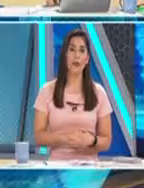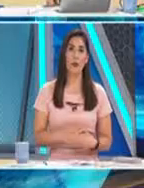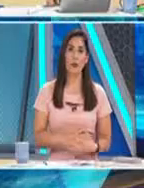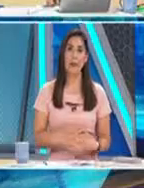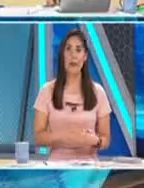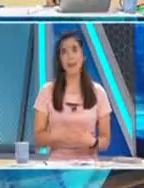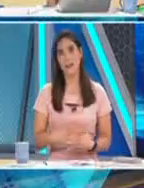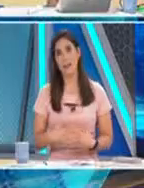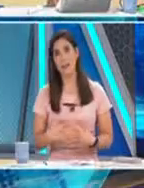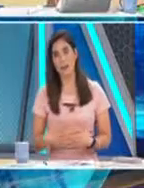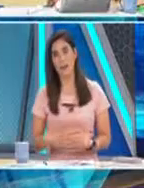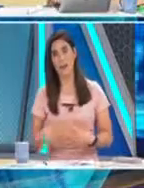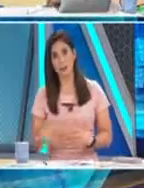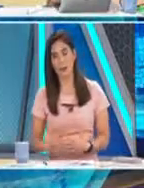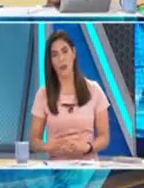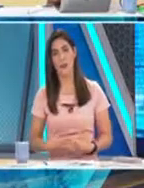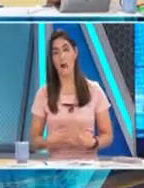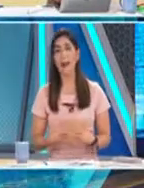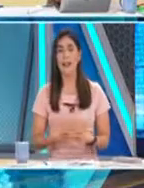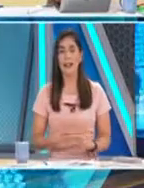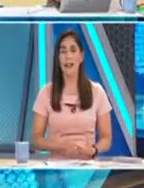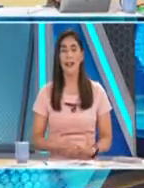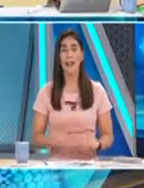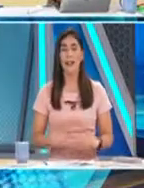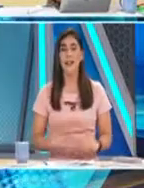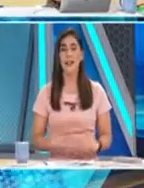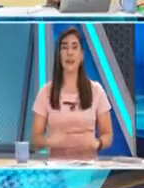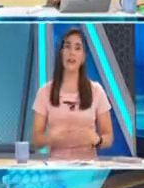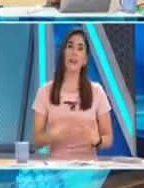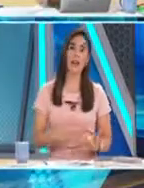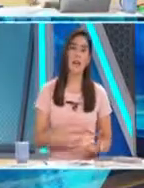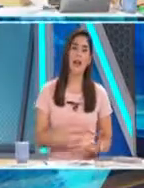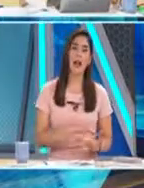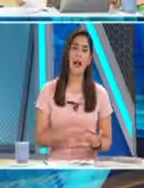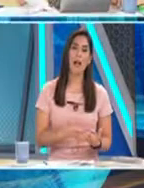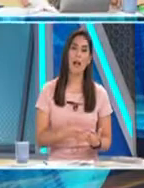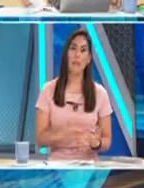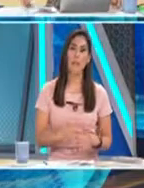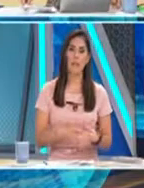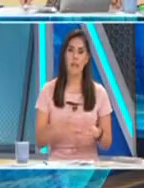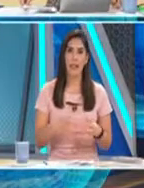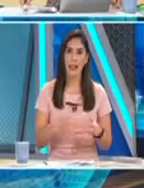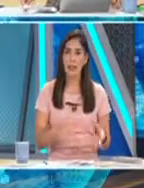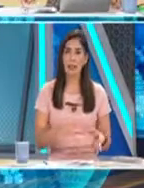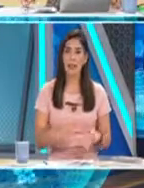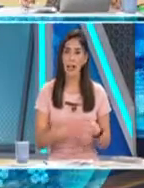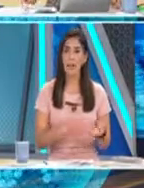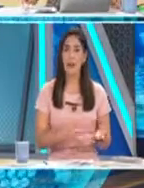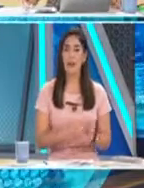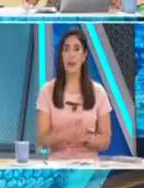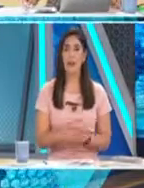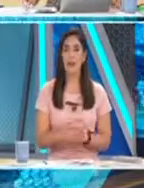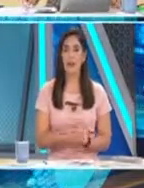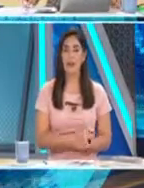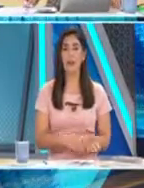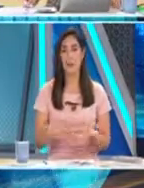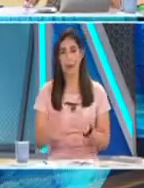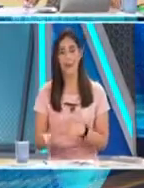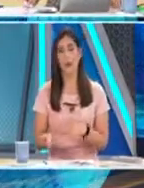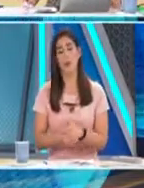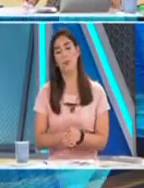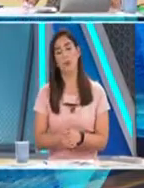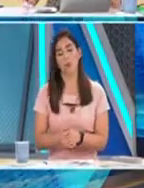para reformar el Sistema Nacional de Pensiones, la ONP. Y esto en respuesta a una ley que ya ha sido aprobada en el Congreso y que